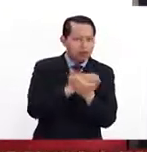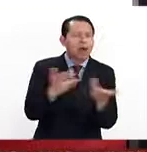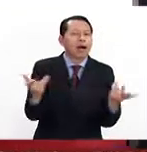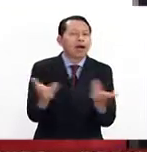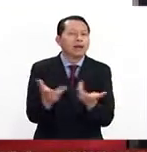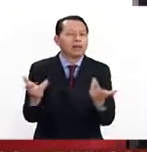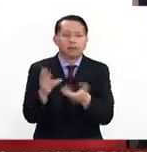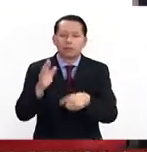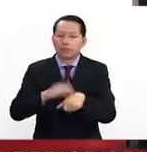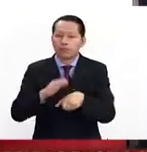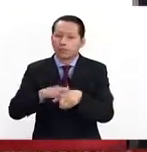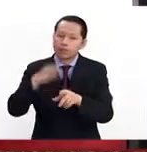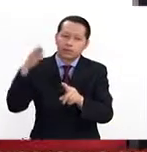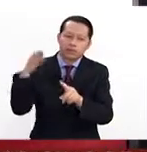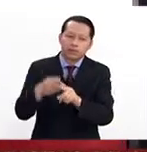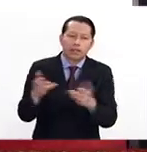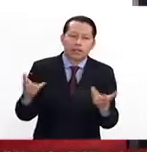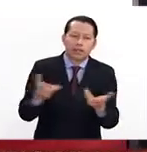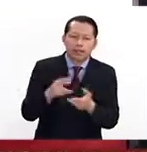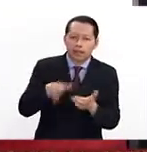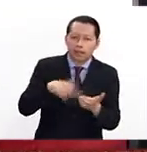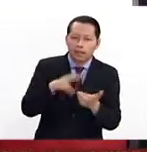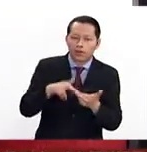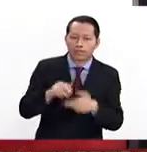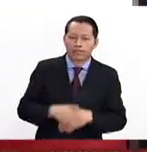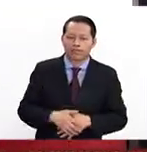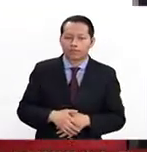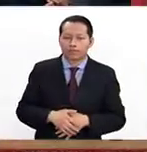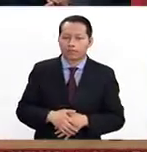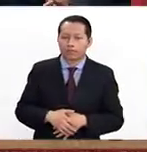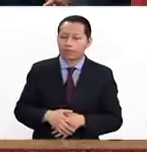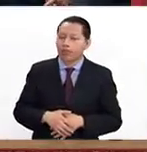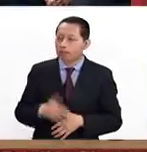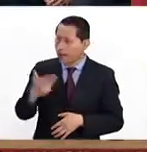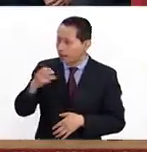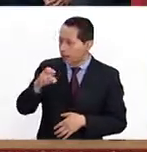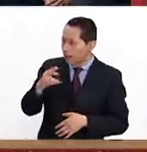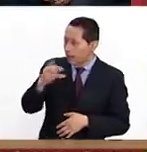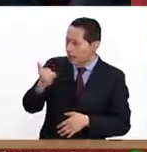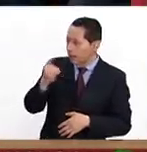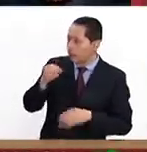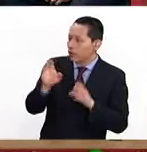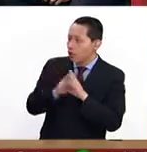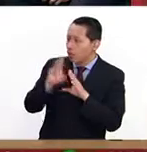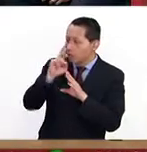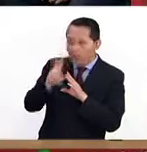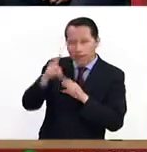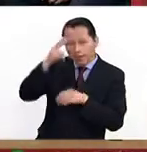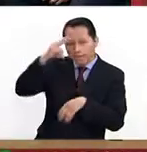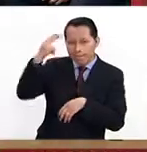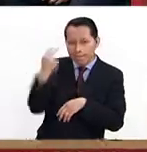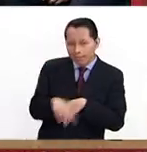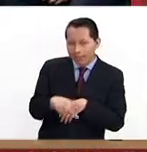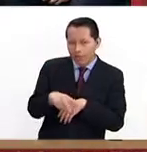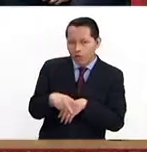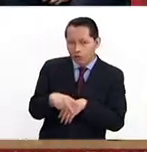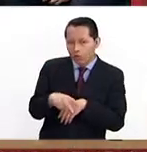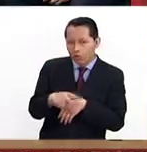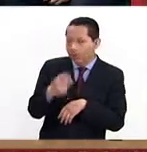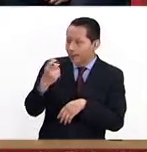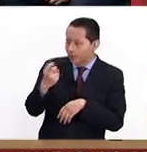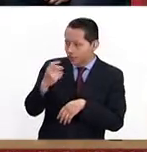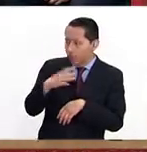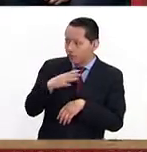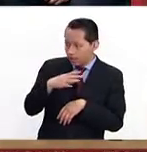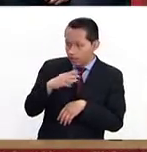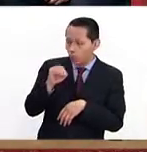probablemente más definida sobre qué se debe hacer en la región. Erki, ¿cómo has visto el papel que ha desempeñado México dentro precisamente de